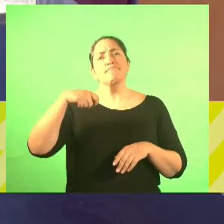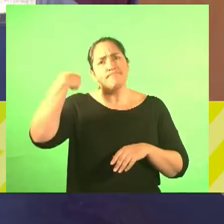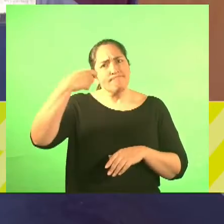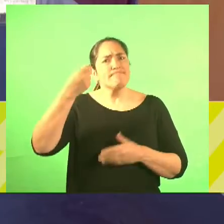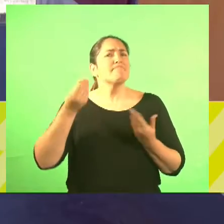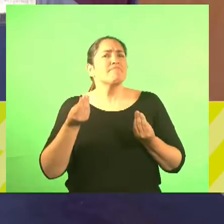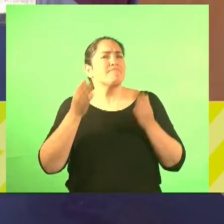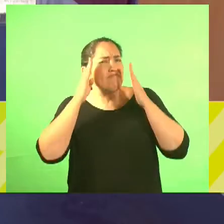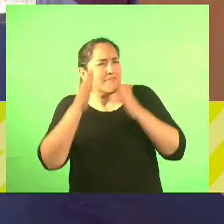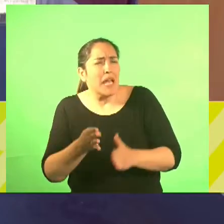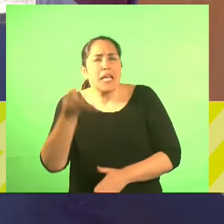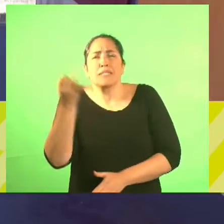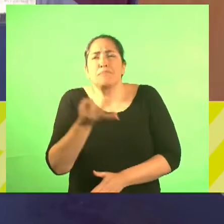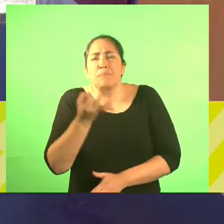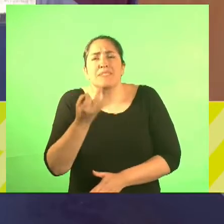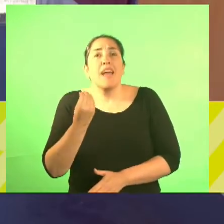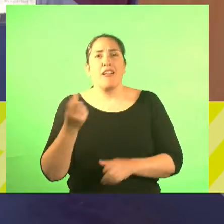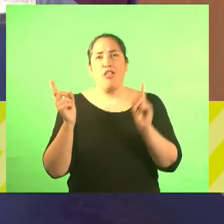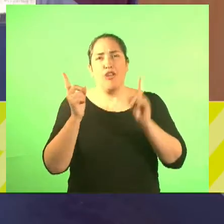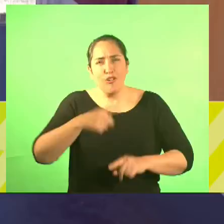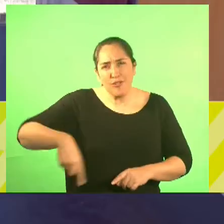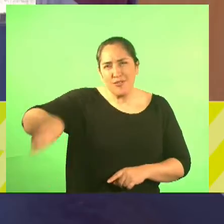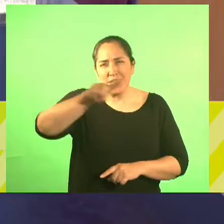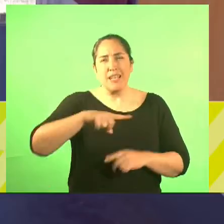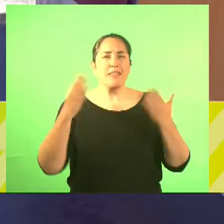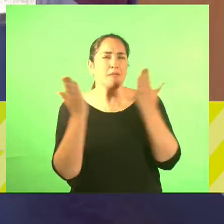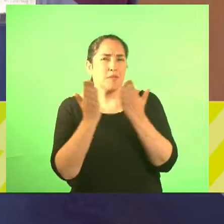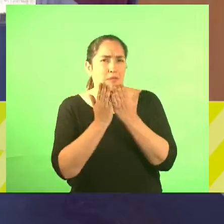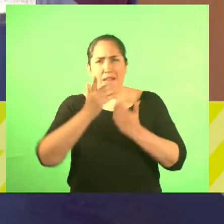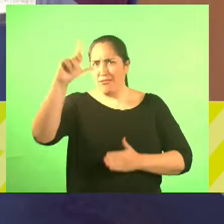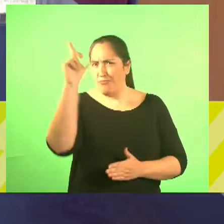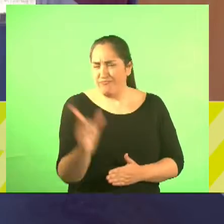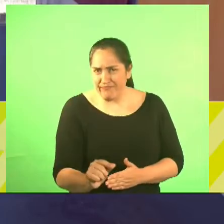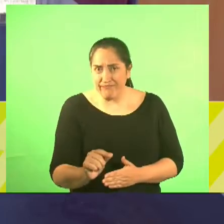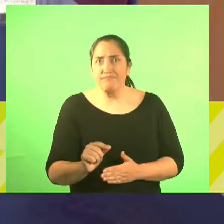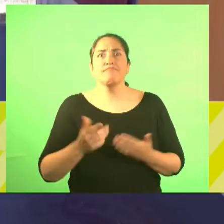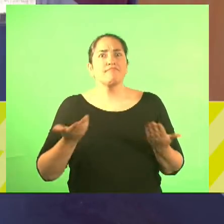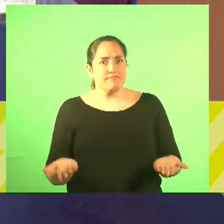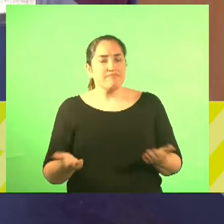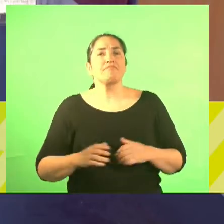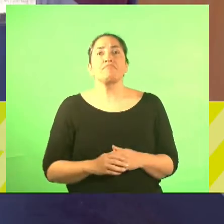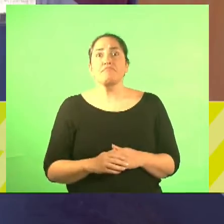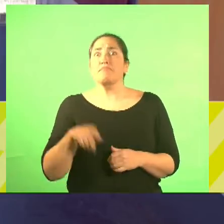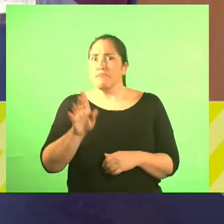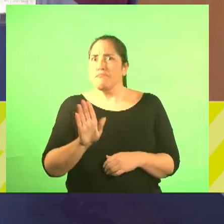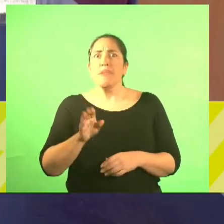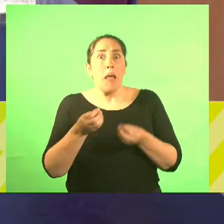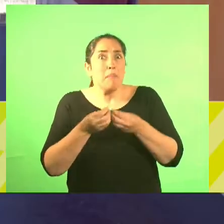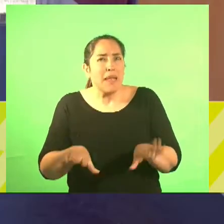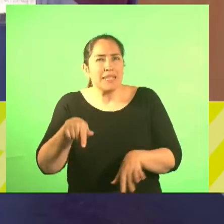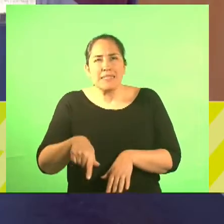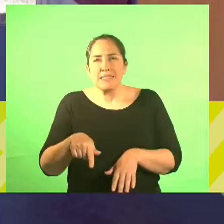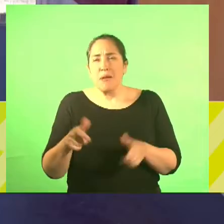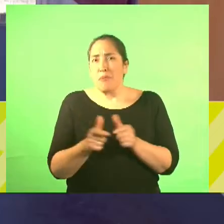este programa especialmente a los docentes y estudiantes de todo el país. Pero antes de empezar este programa especial,